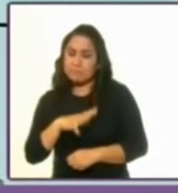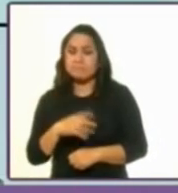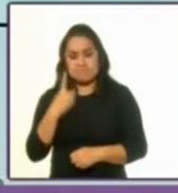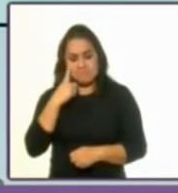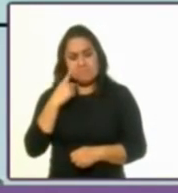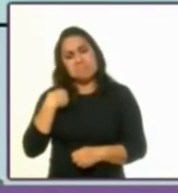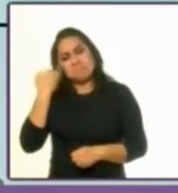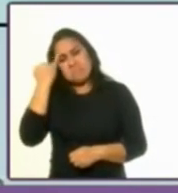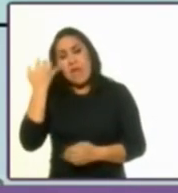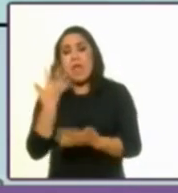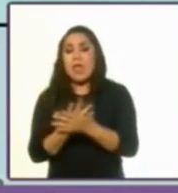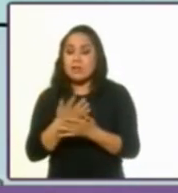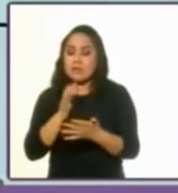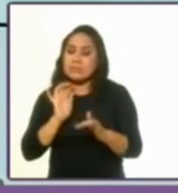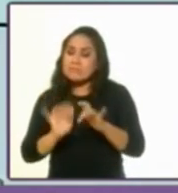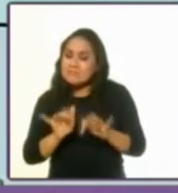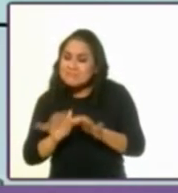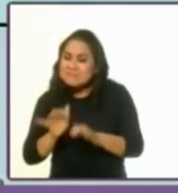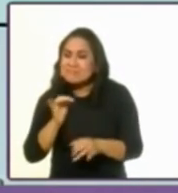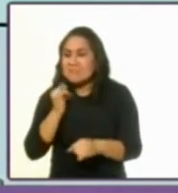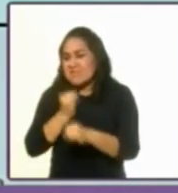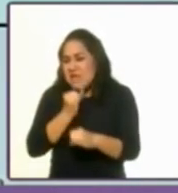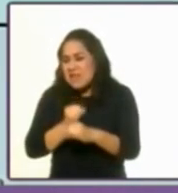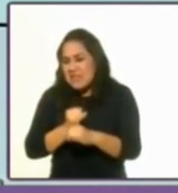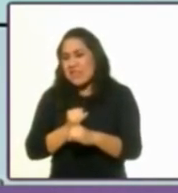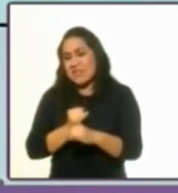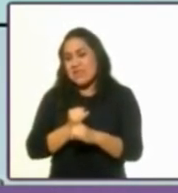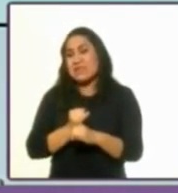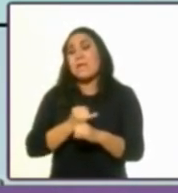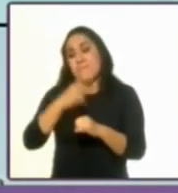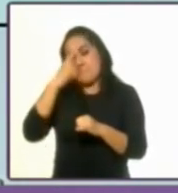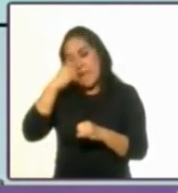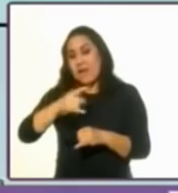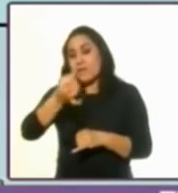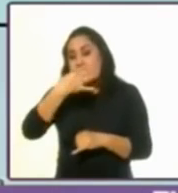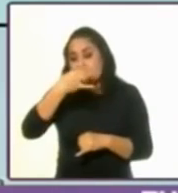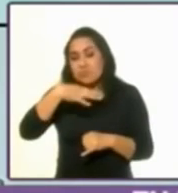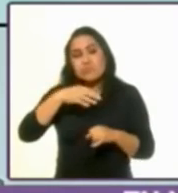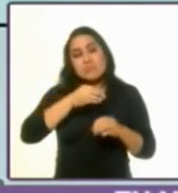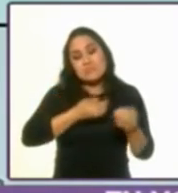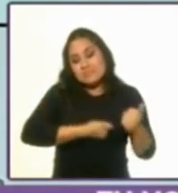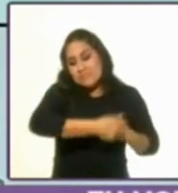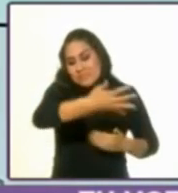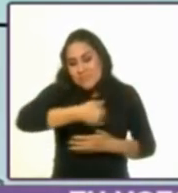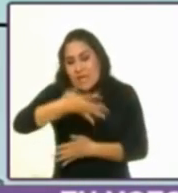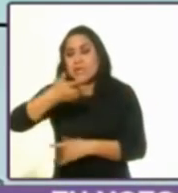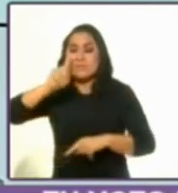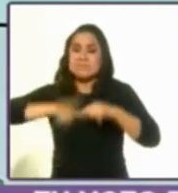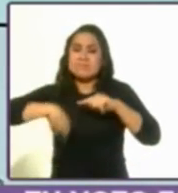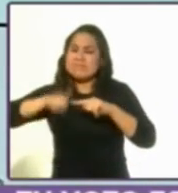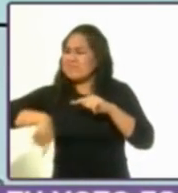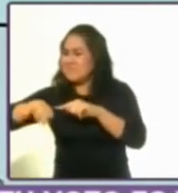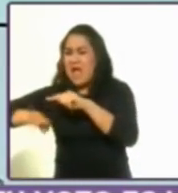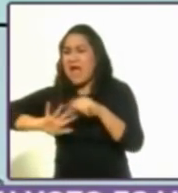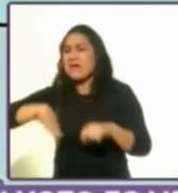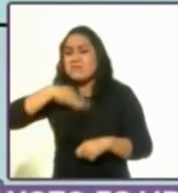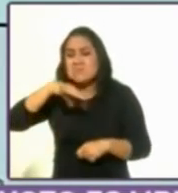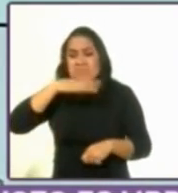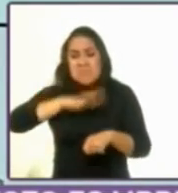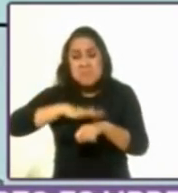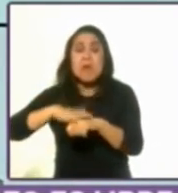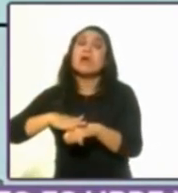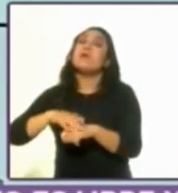digitalizando y haciendo un gobierno digital y mejorando la distribución de medicamentos y acabando con la corrupción y vamos también a